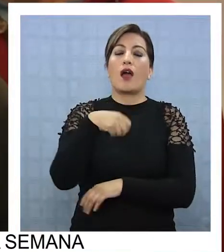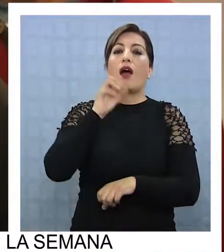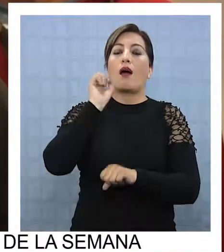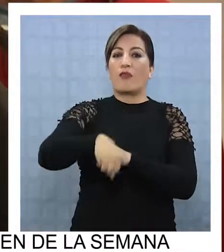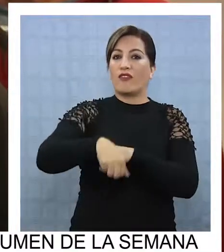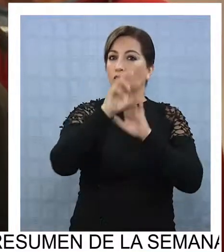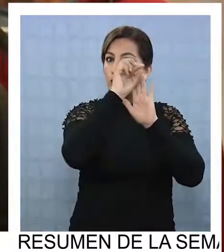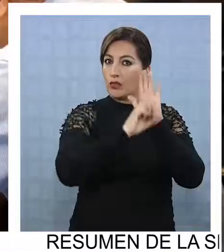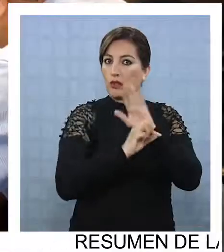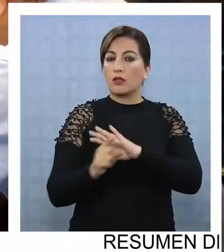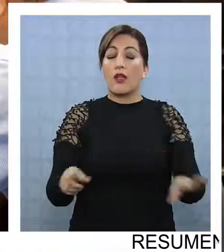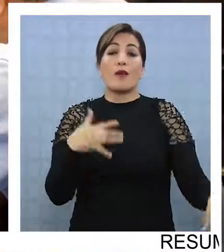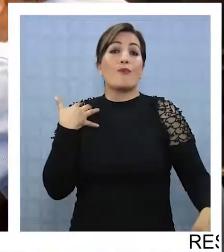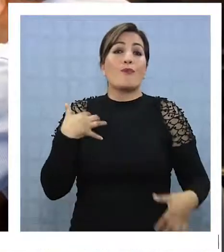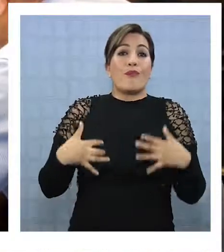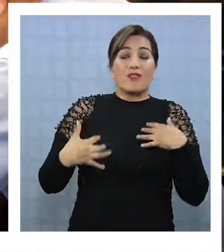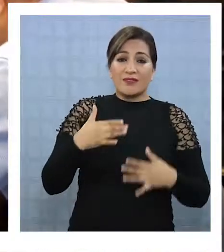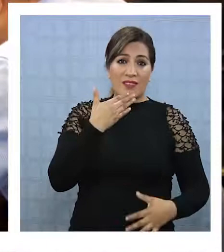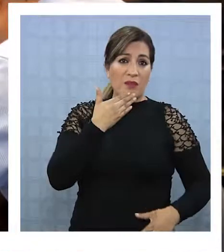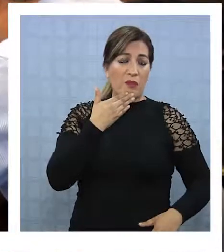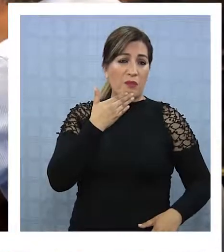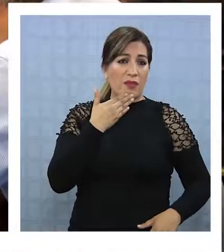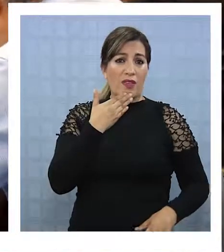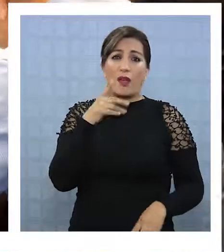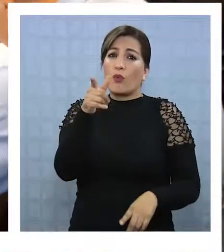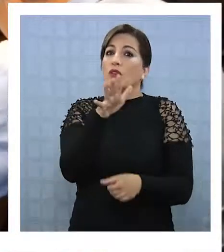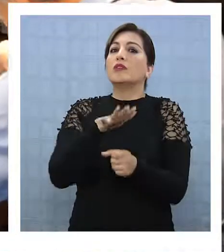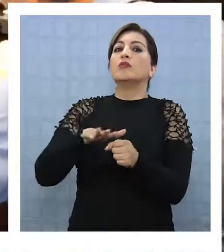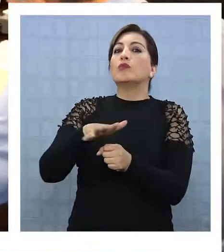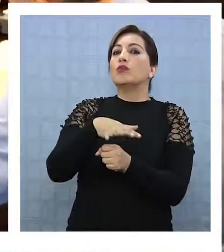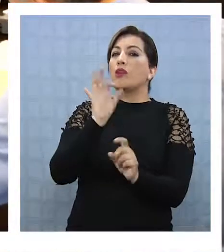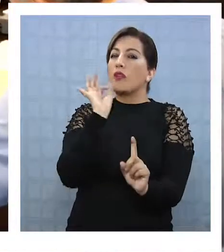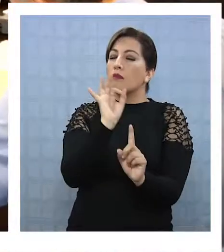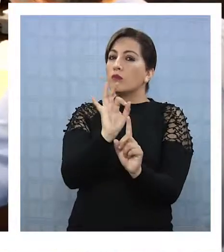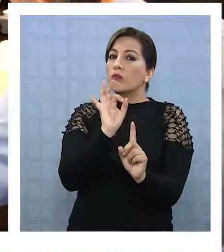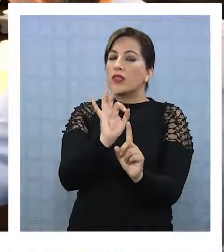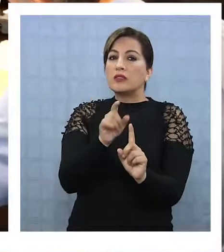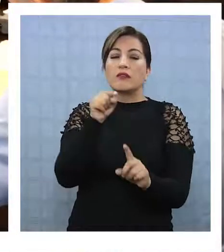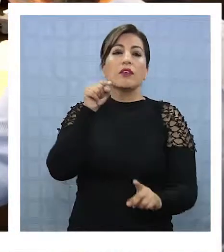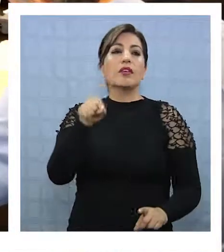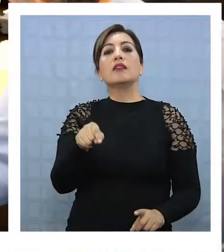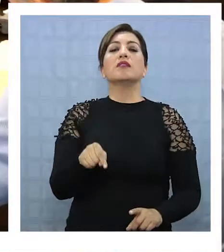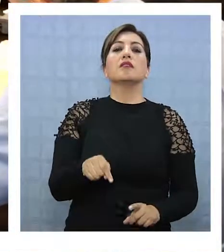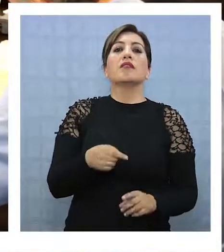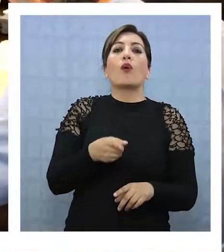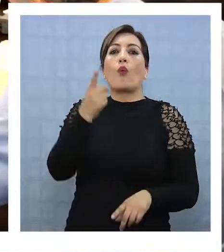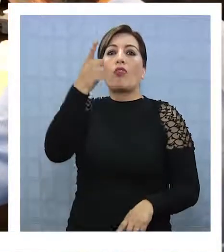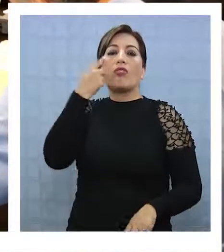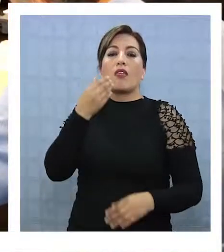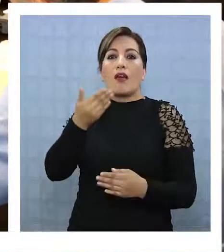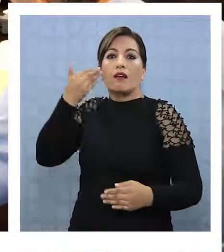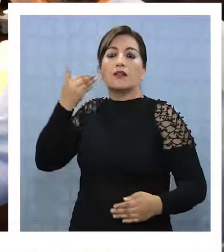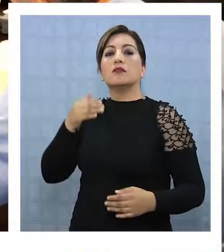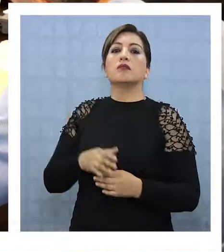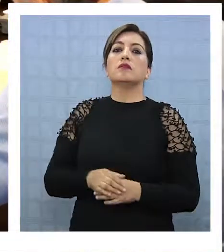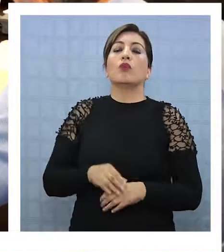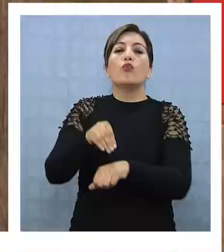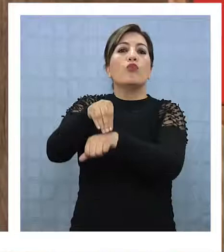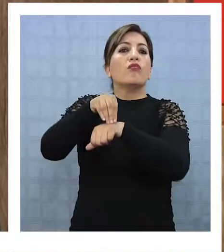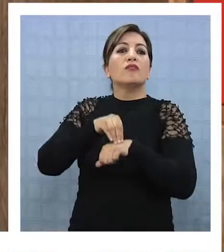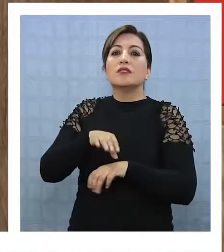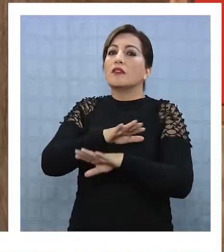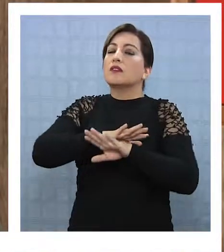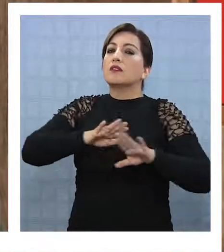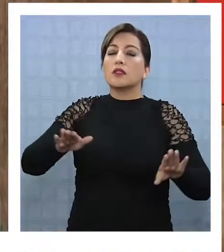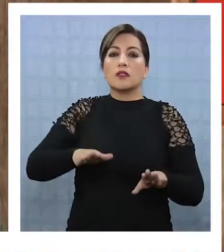votando y aprobando los proyectos. La molestia también existe por una situación particular ocurrida la jornada anterior. Porque sin